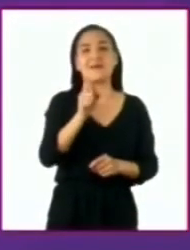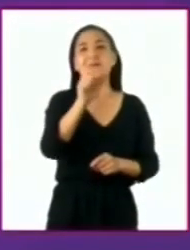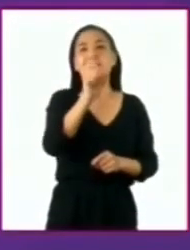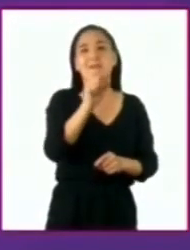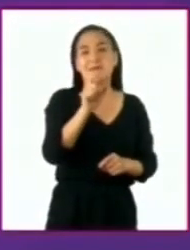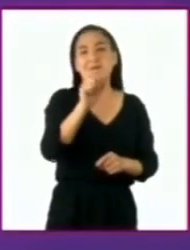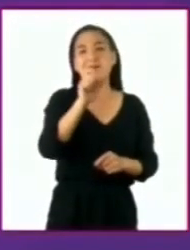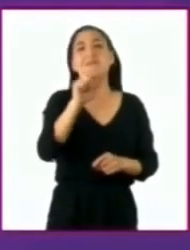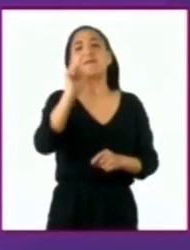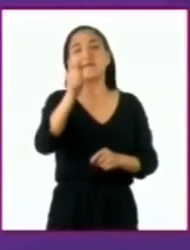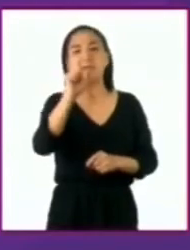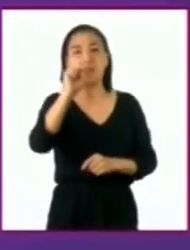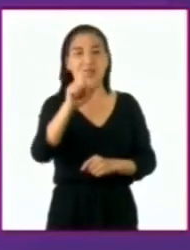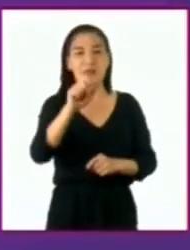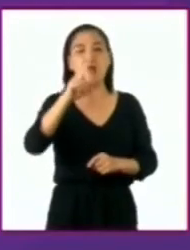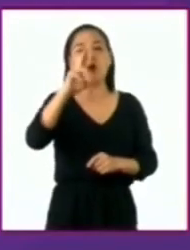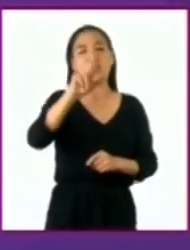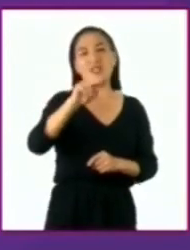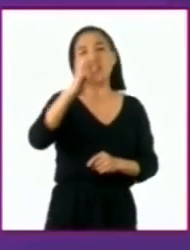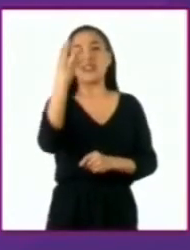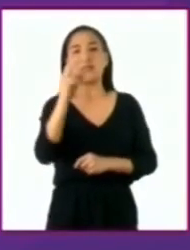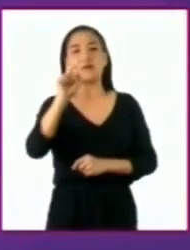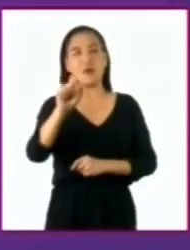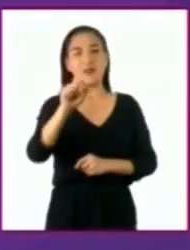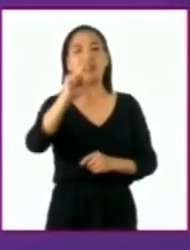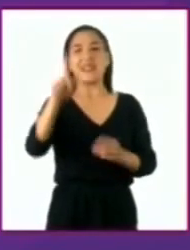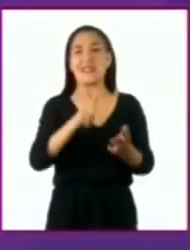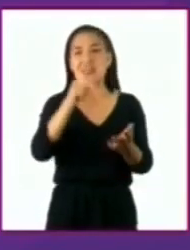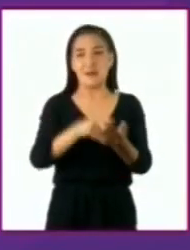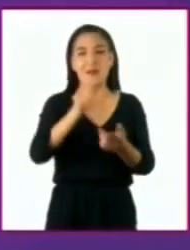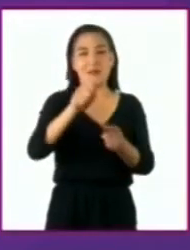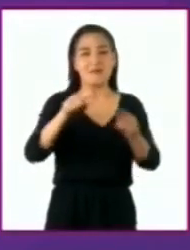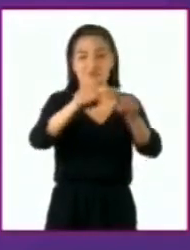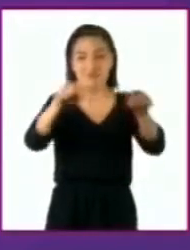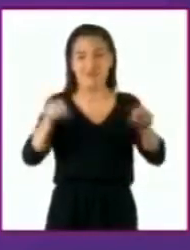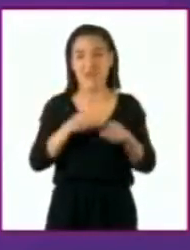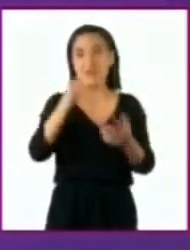decir, 83.8 kilómetros a la redonda de la Ciudad de México.